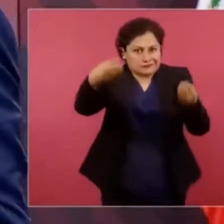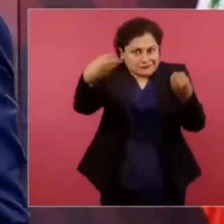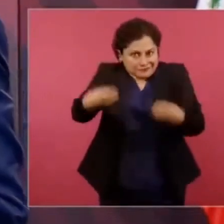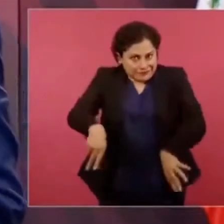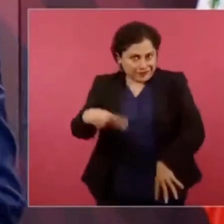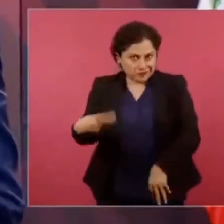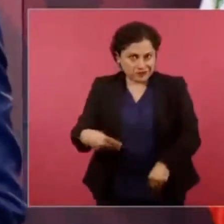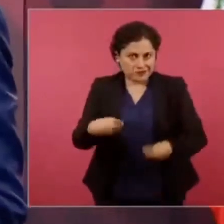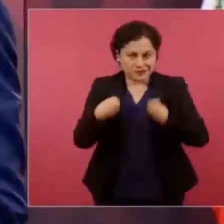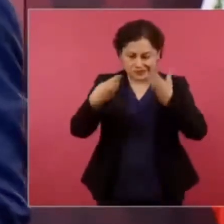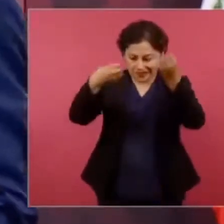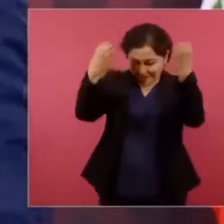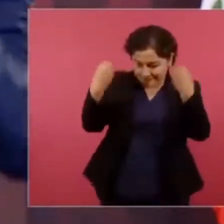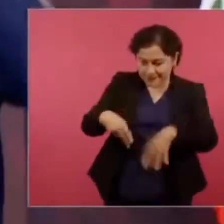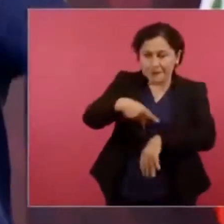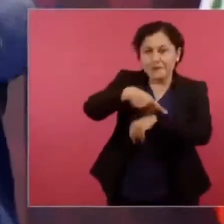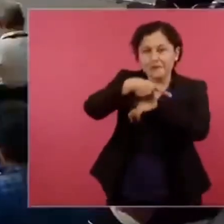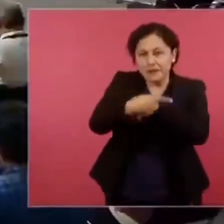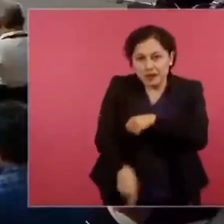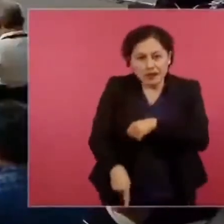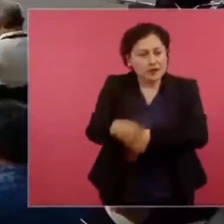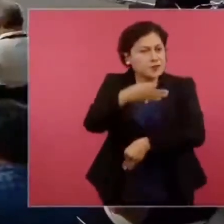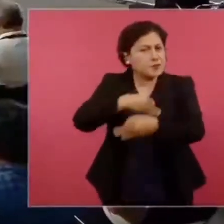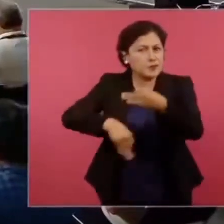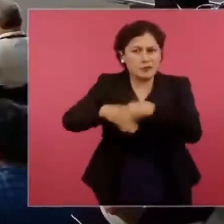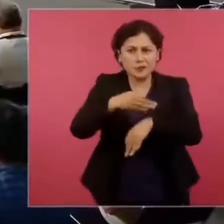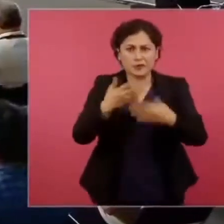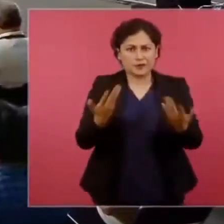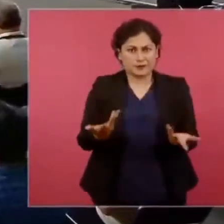Y ni así, aunque se producen